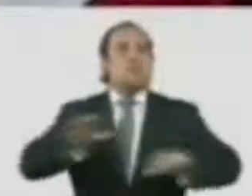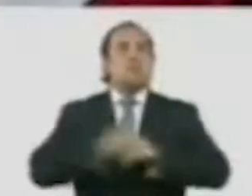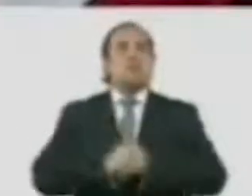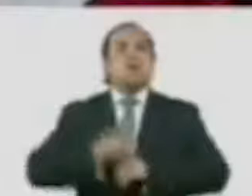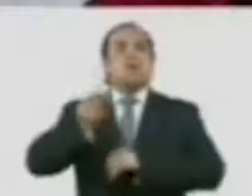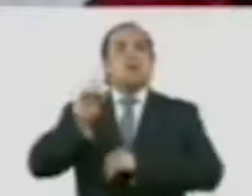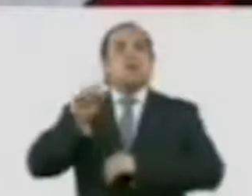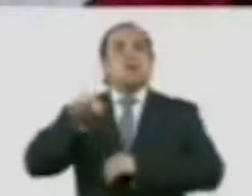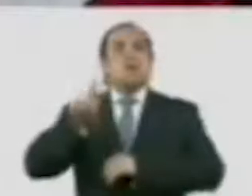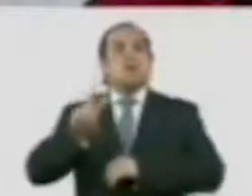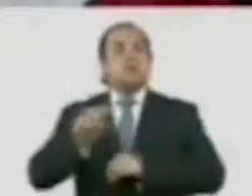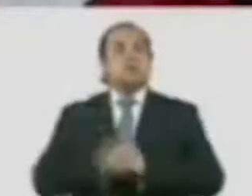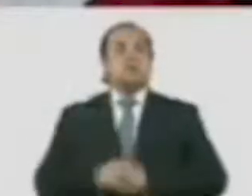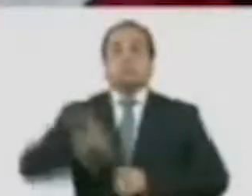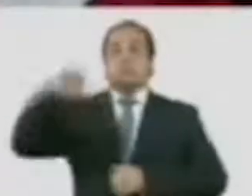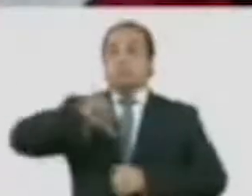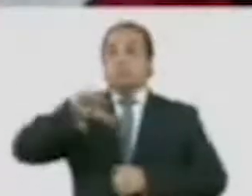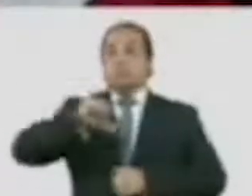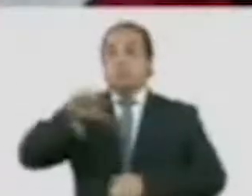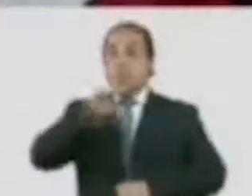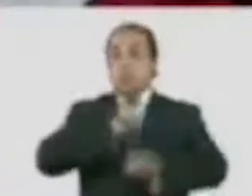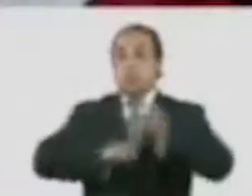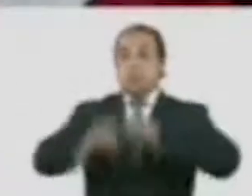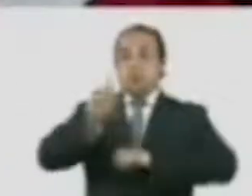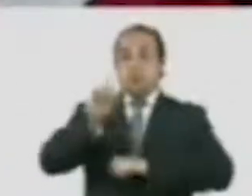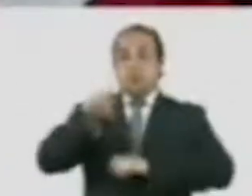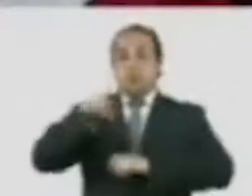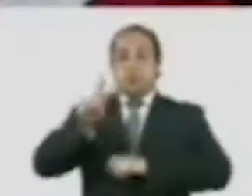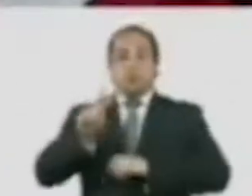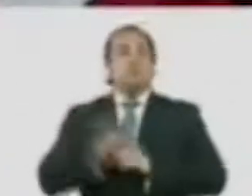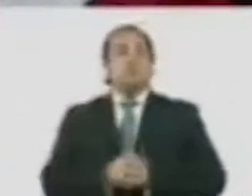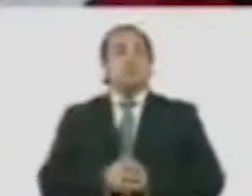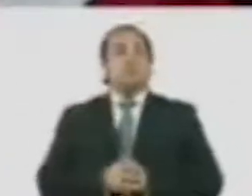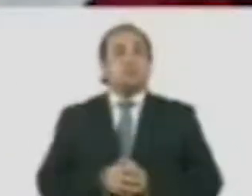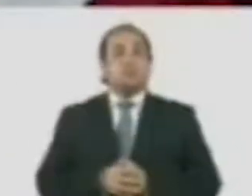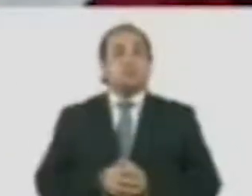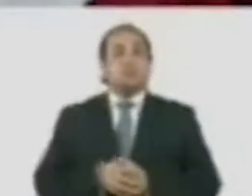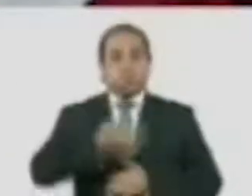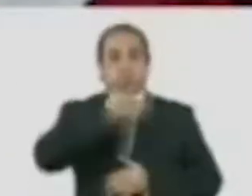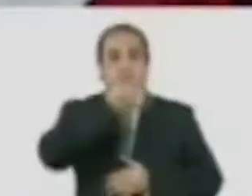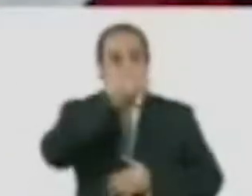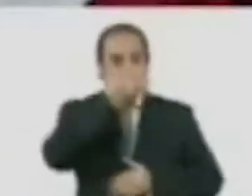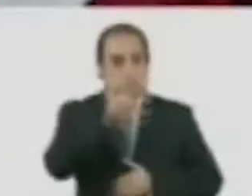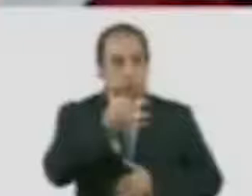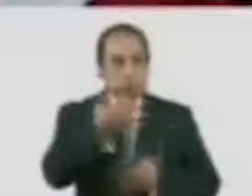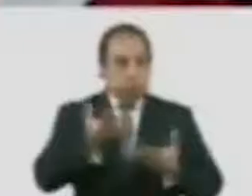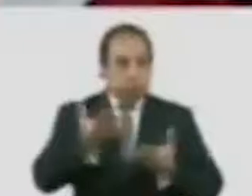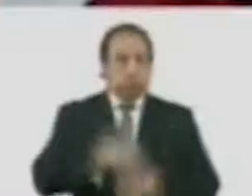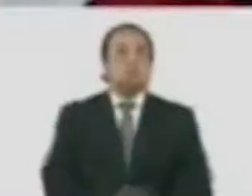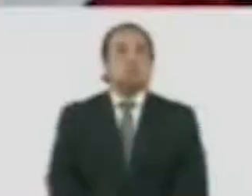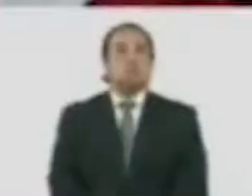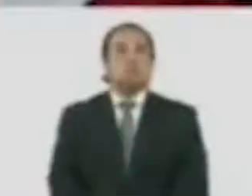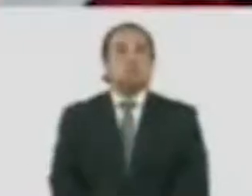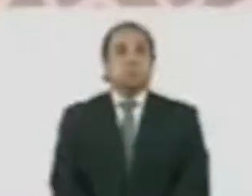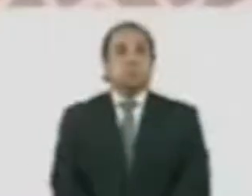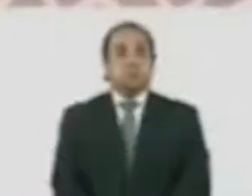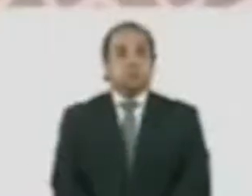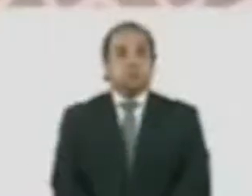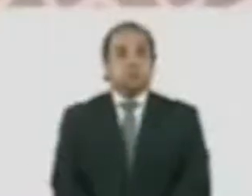El día de hoy, la propia empresa DNB saca un comunicado y